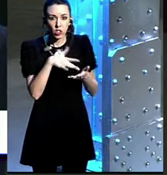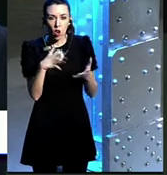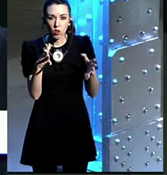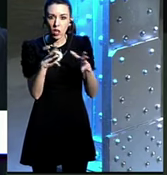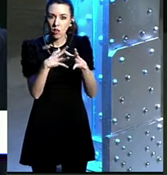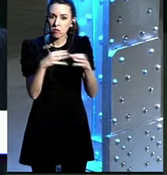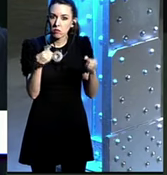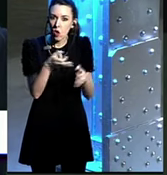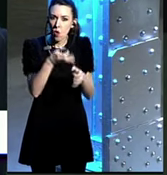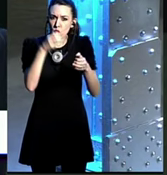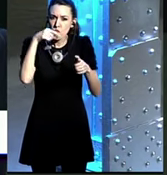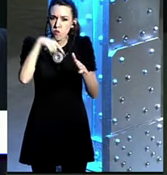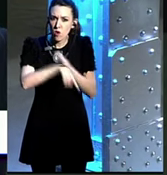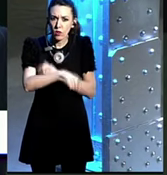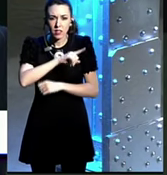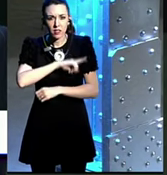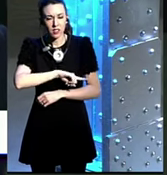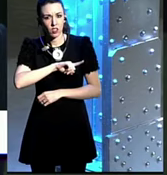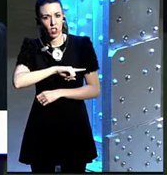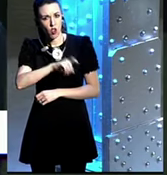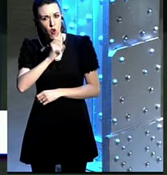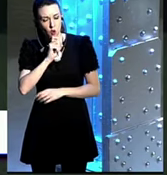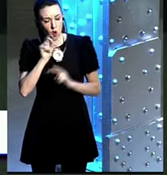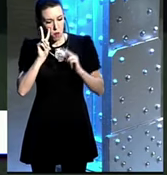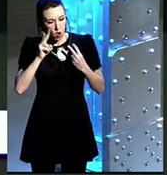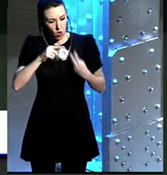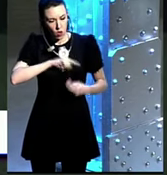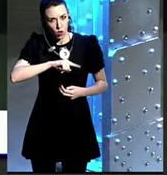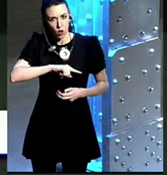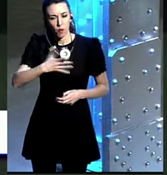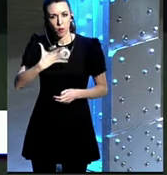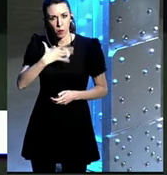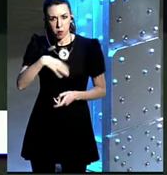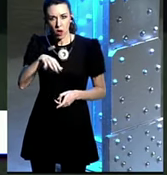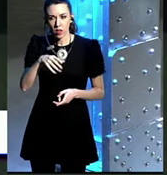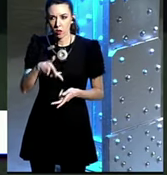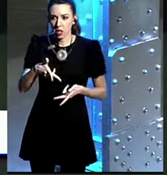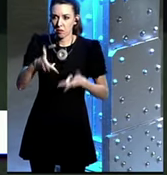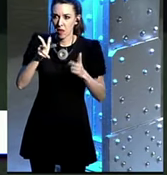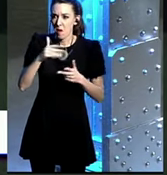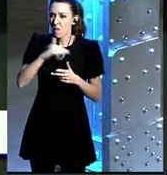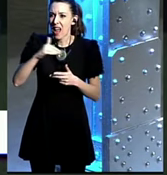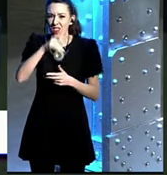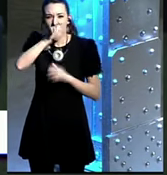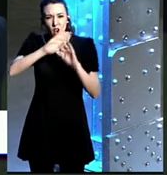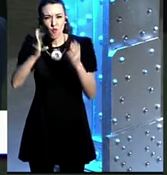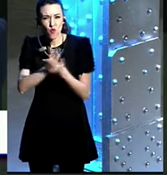entendimiento profundo de cómo se sentían y le has hecho capaces de tolerar la maldad del mundo. Y a menudo